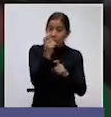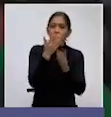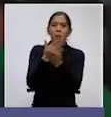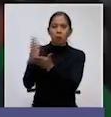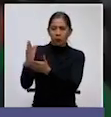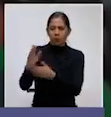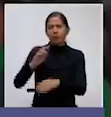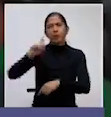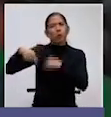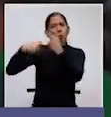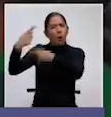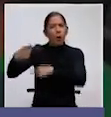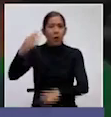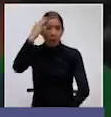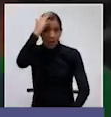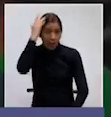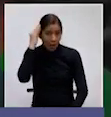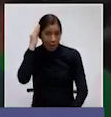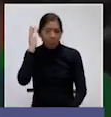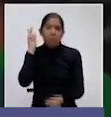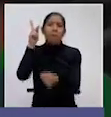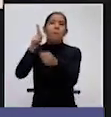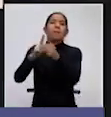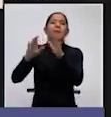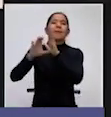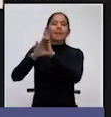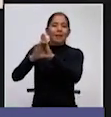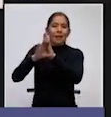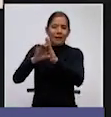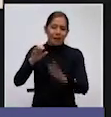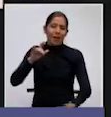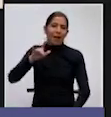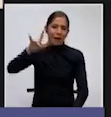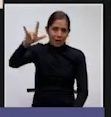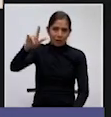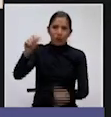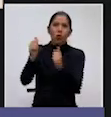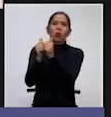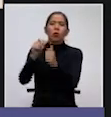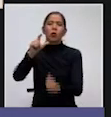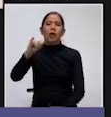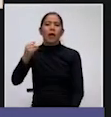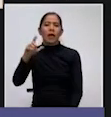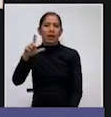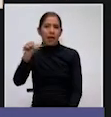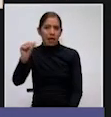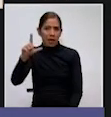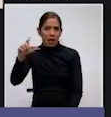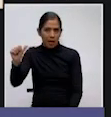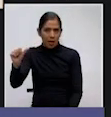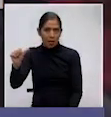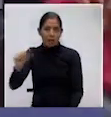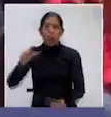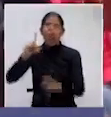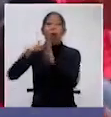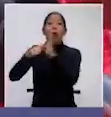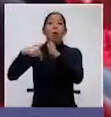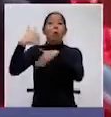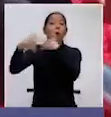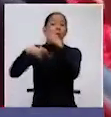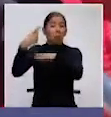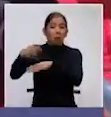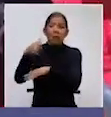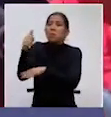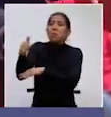Alto, con la sigla Jayaya, misma agrupación política de la cual fue expulsada por traición. La expulsión de